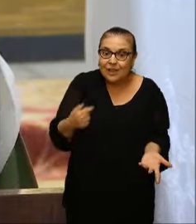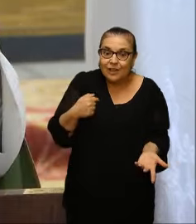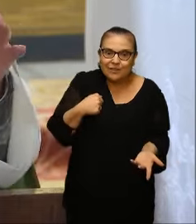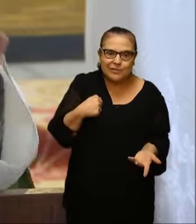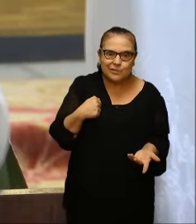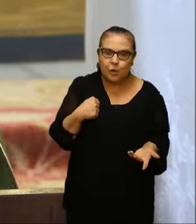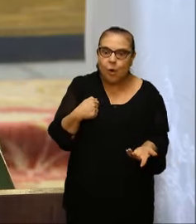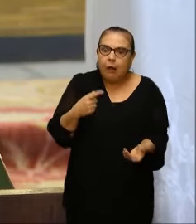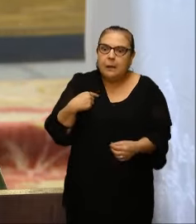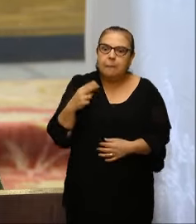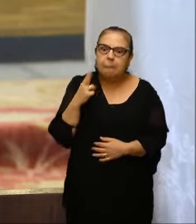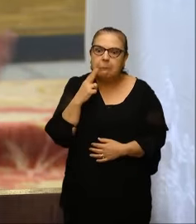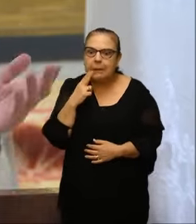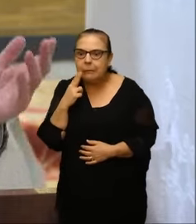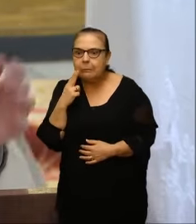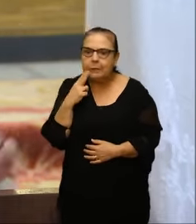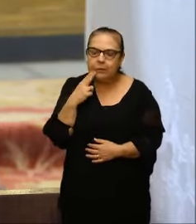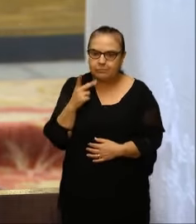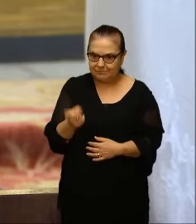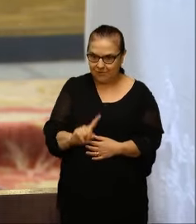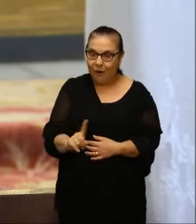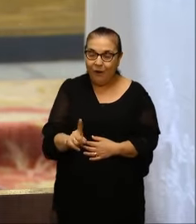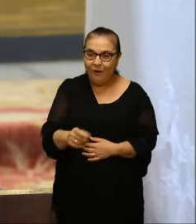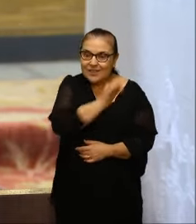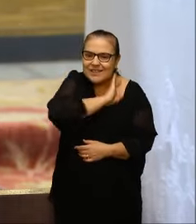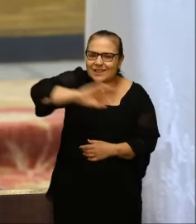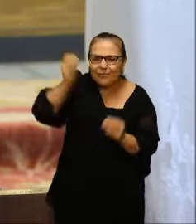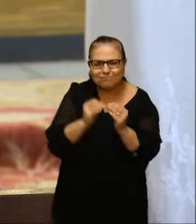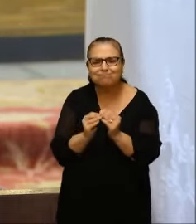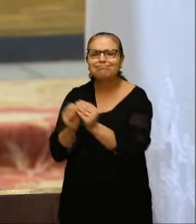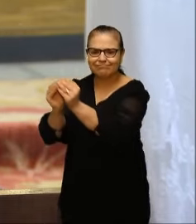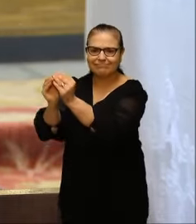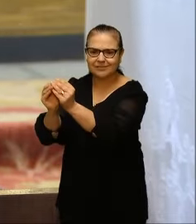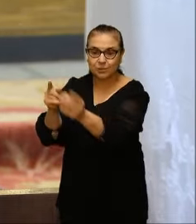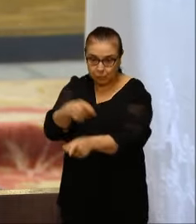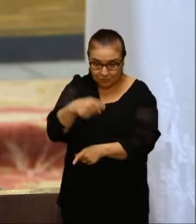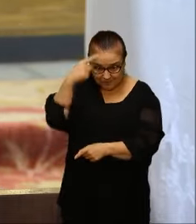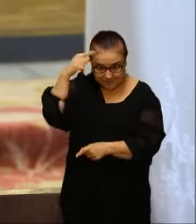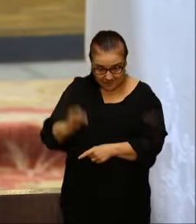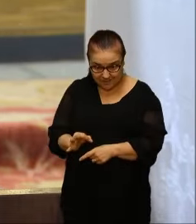salimos de aquí, uy, qué miedo. No, pero que Dios va contigo. ¿Te lo crees?